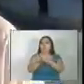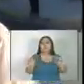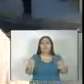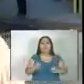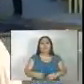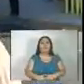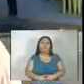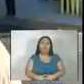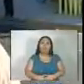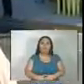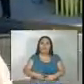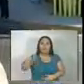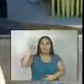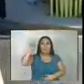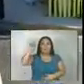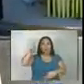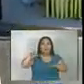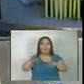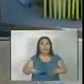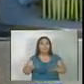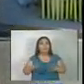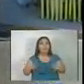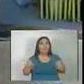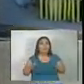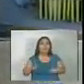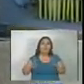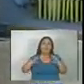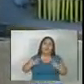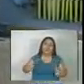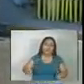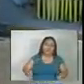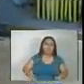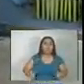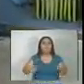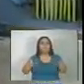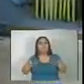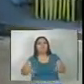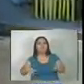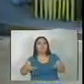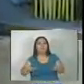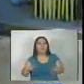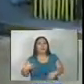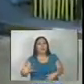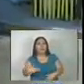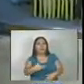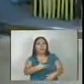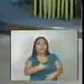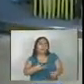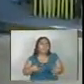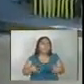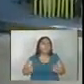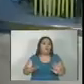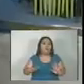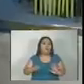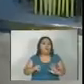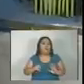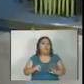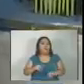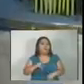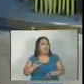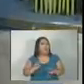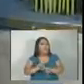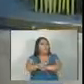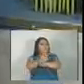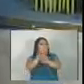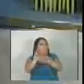Sí, ahora gracias a Dios y al gobierno, pues estamos viviendo una momenta, de una